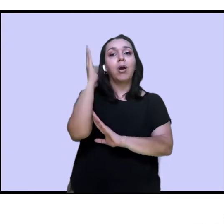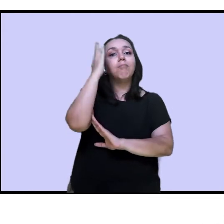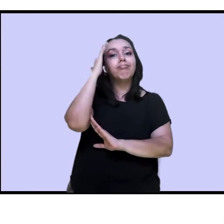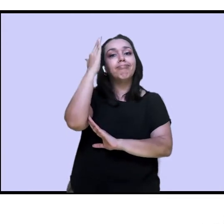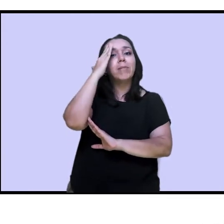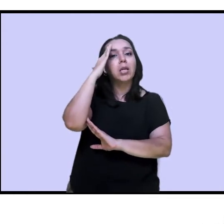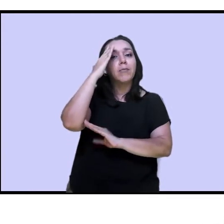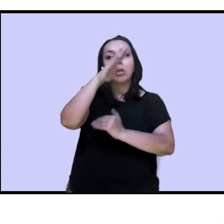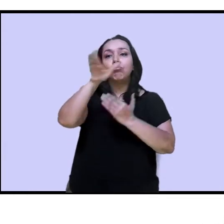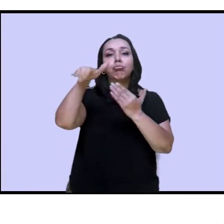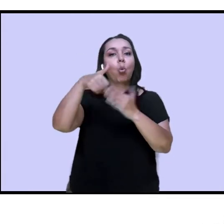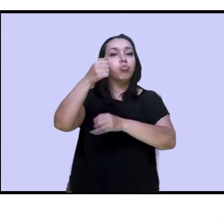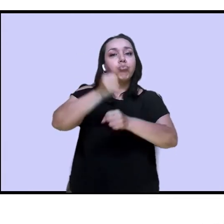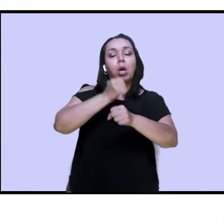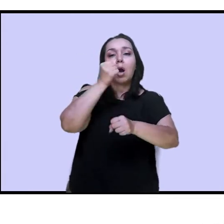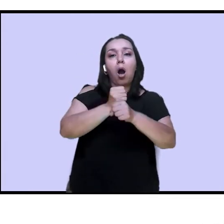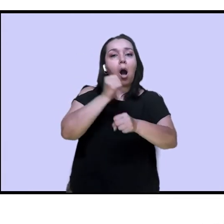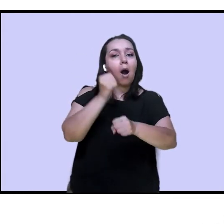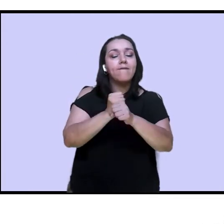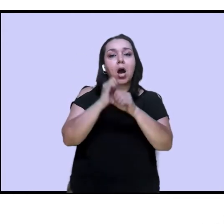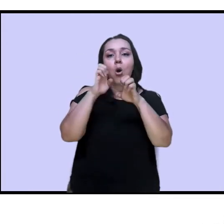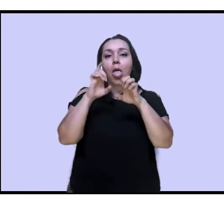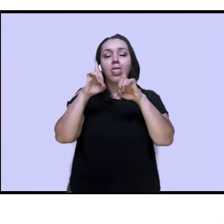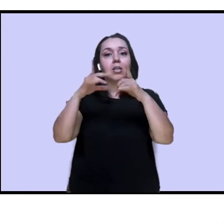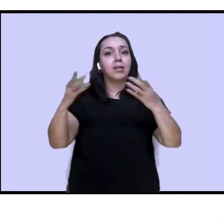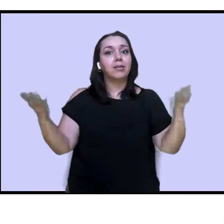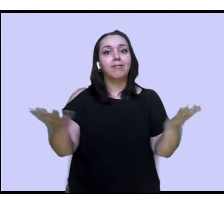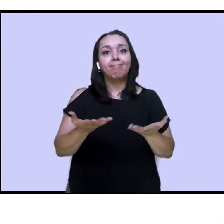desarrollar todo el quehacer educativo